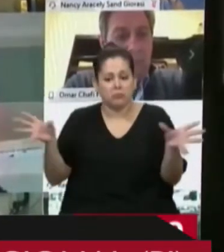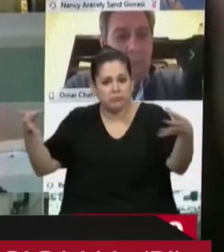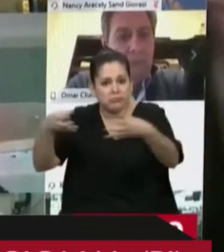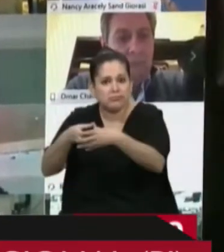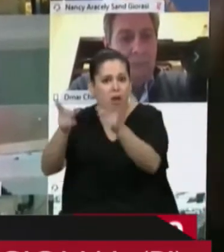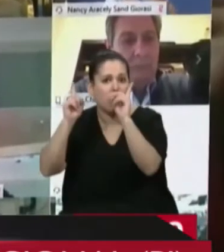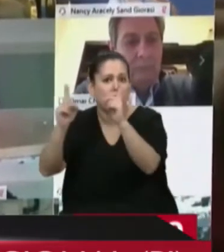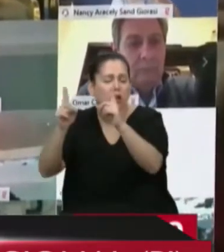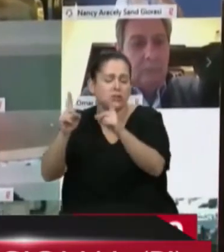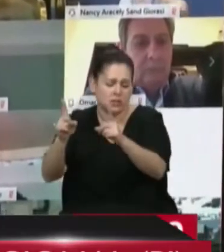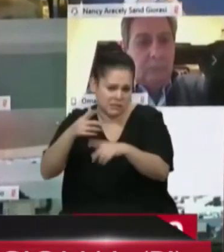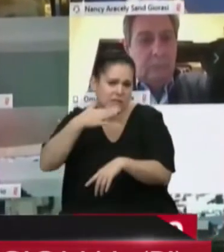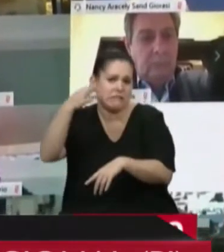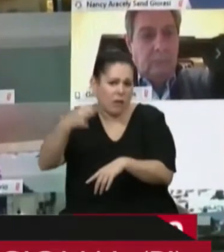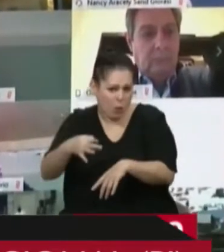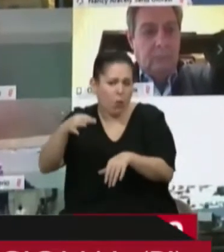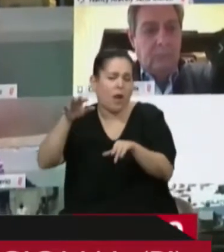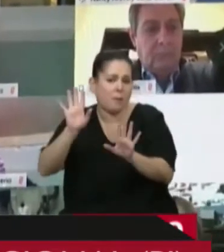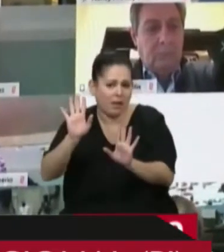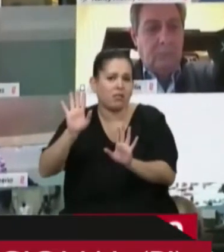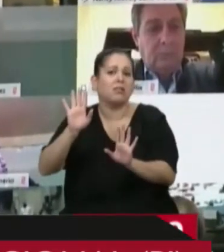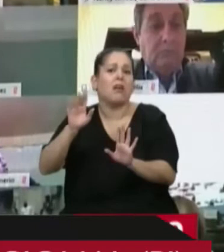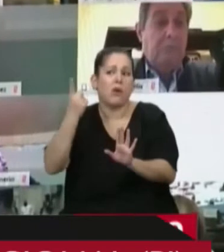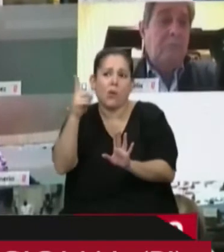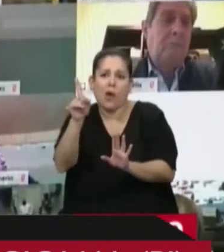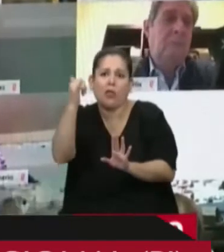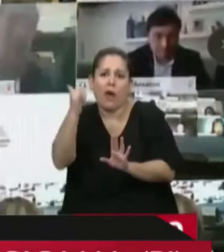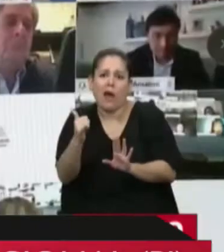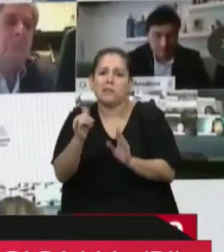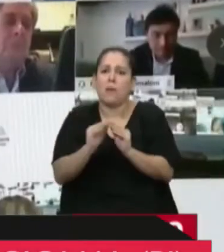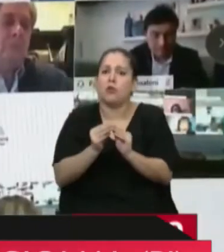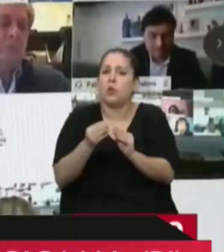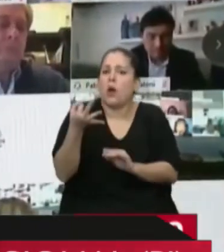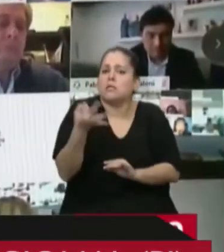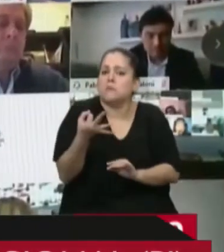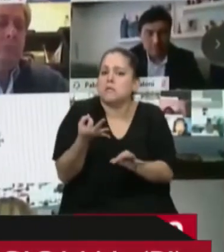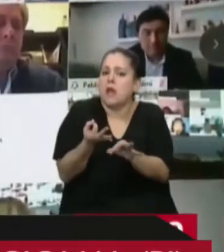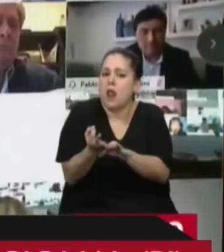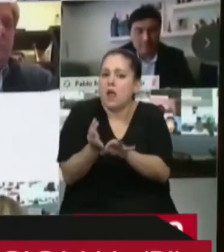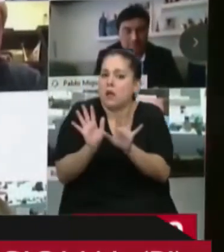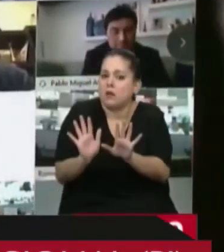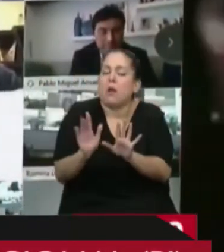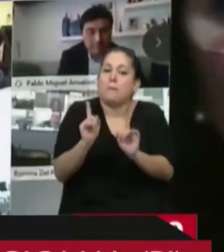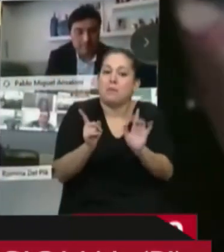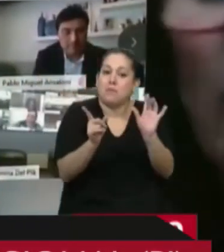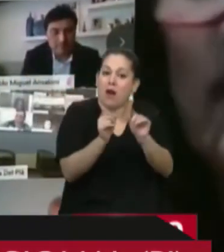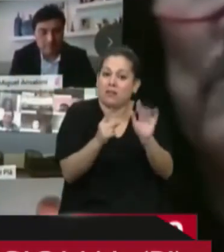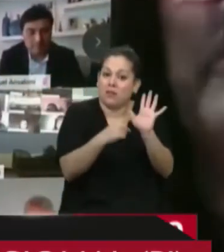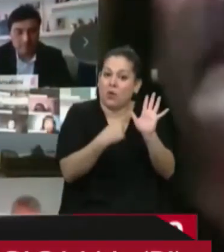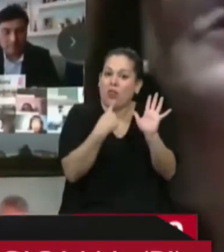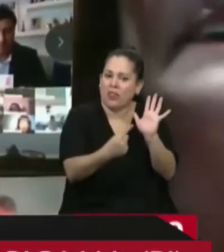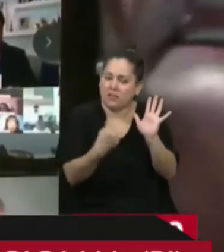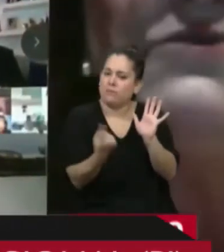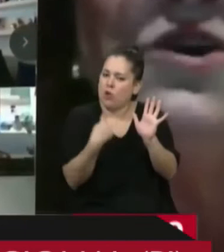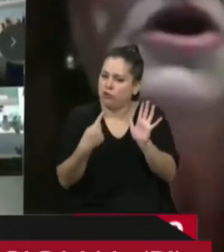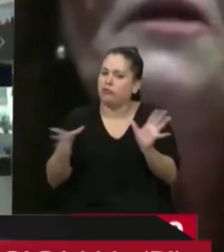estas desigualdades se profundizan aún más. Y entonces, claro, ¿por qué no podemos hablar de una educación